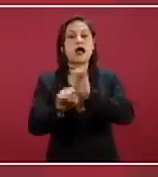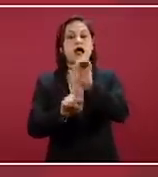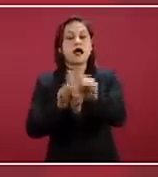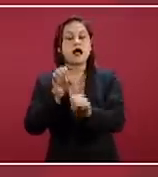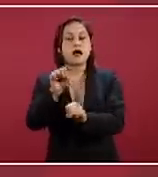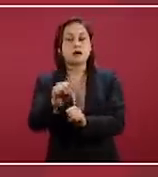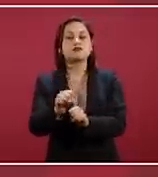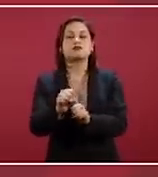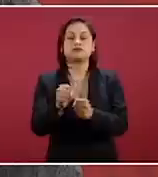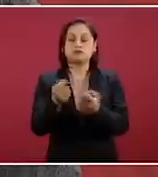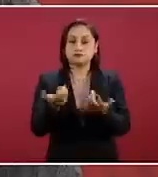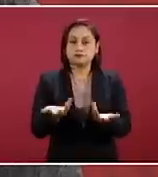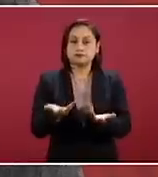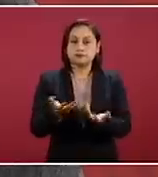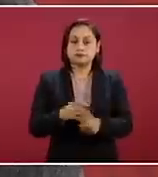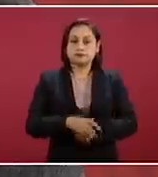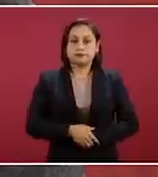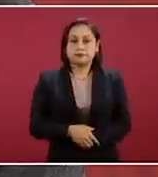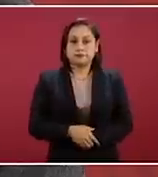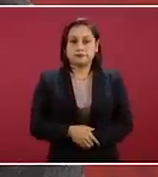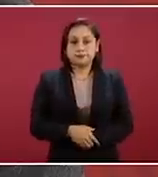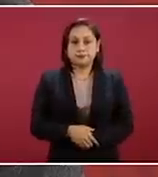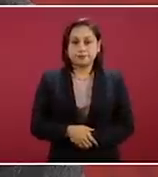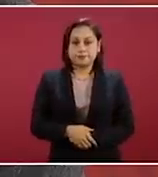lo que significa